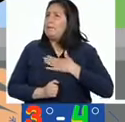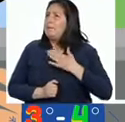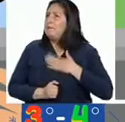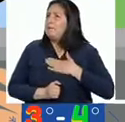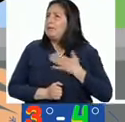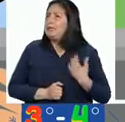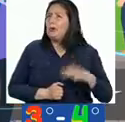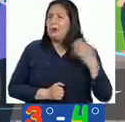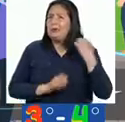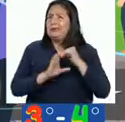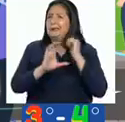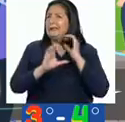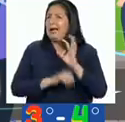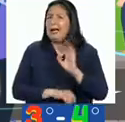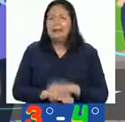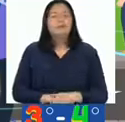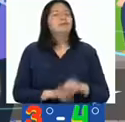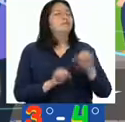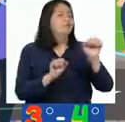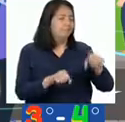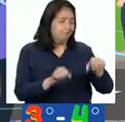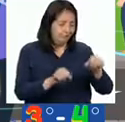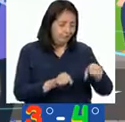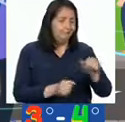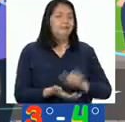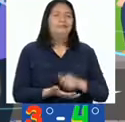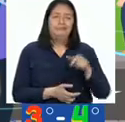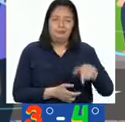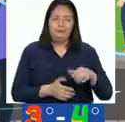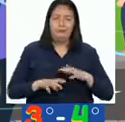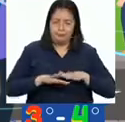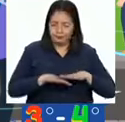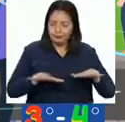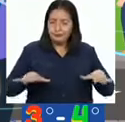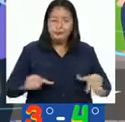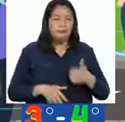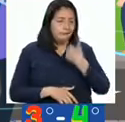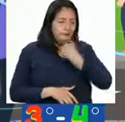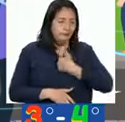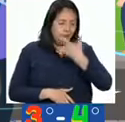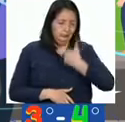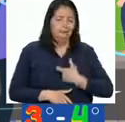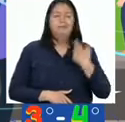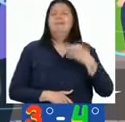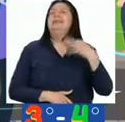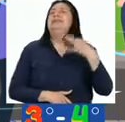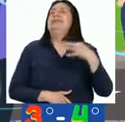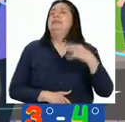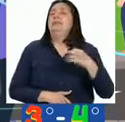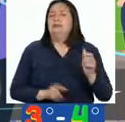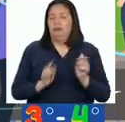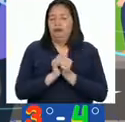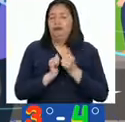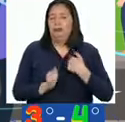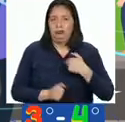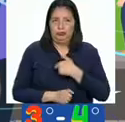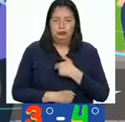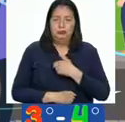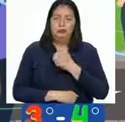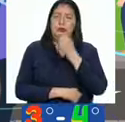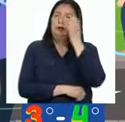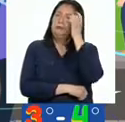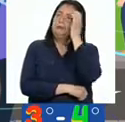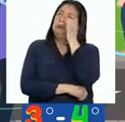este viaje. Así es, Pablo. El espacio personal siempre está con nosotros. Pablo se